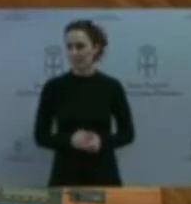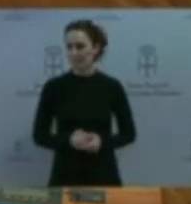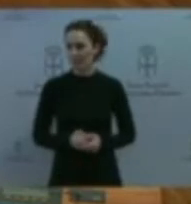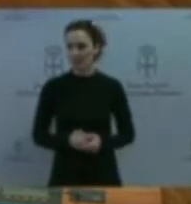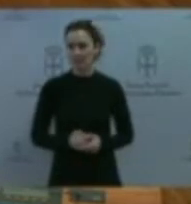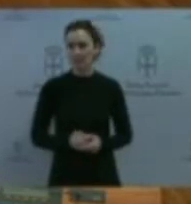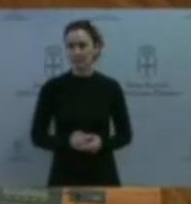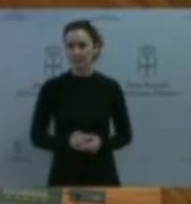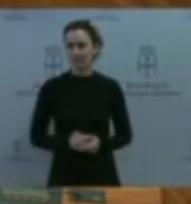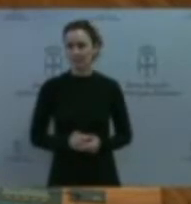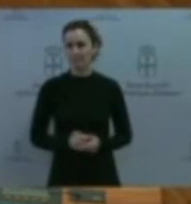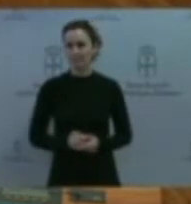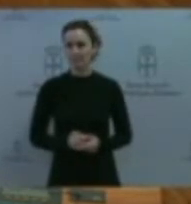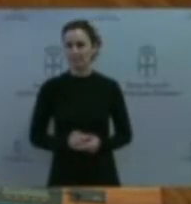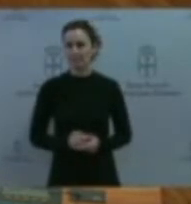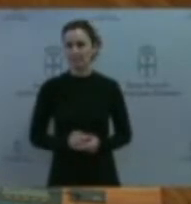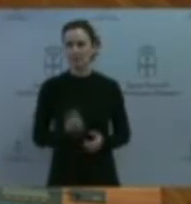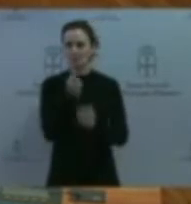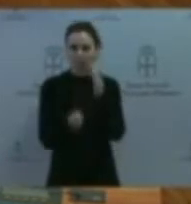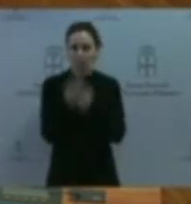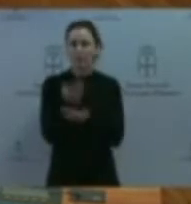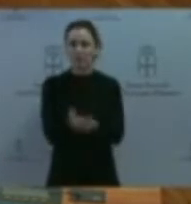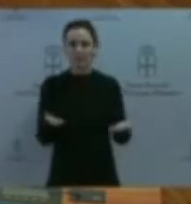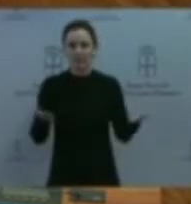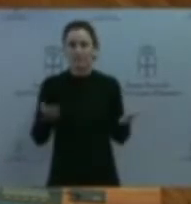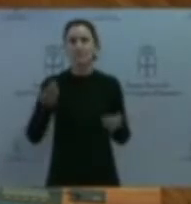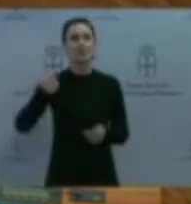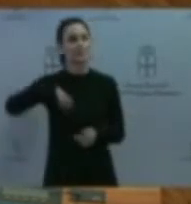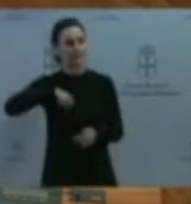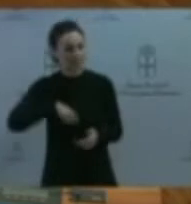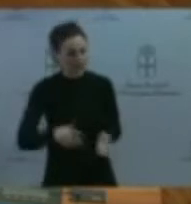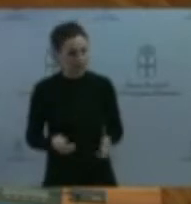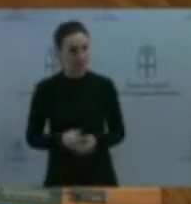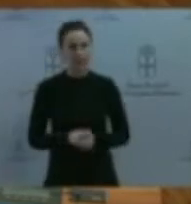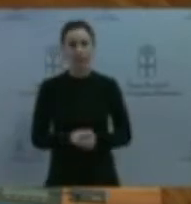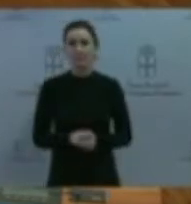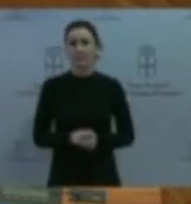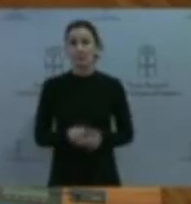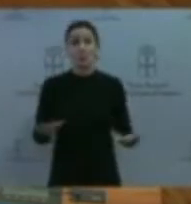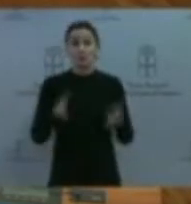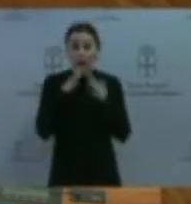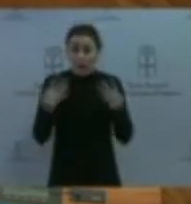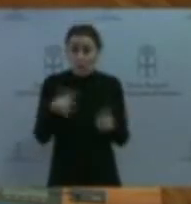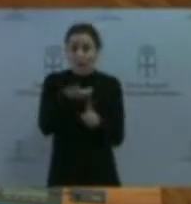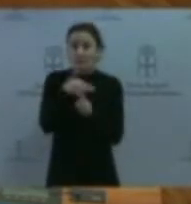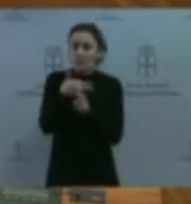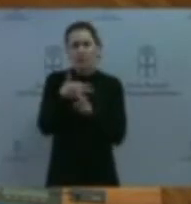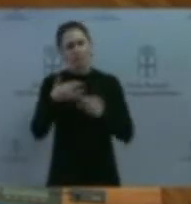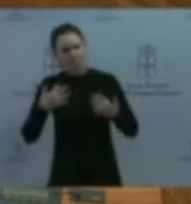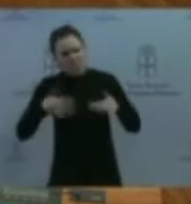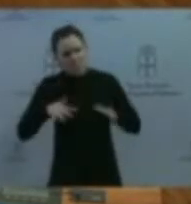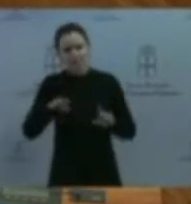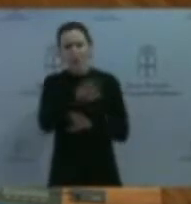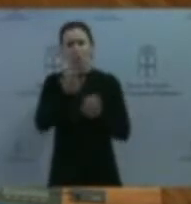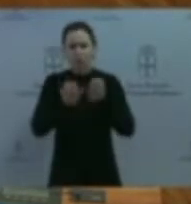Buenos días, señorías. Buenos días, señor presidente. Vivimos tiempos difíciles, llenos de problemas, de incertidumbre, de miedo. Nadie